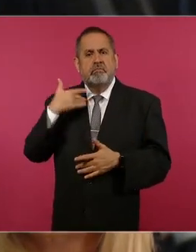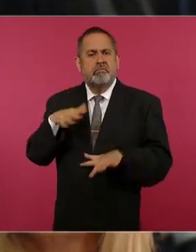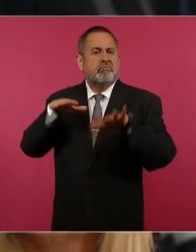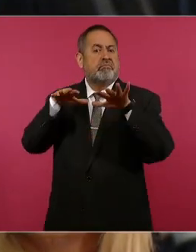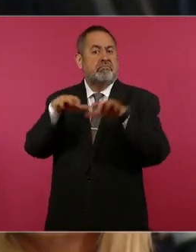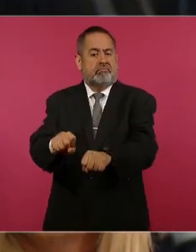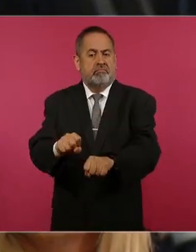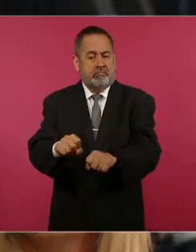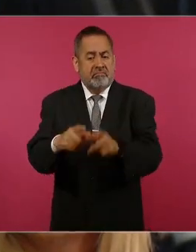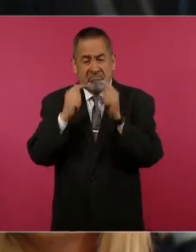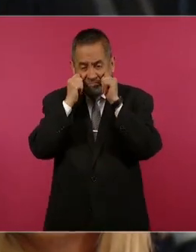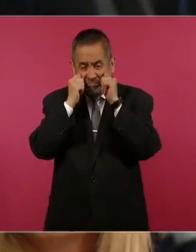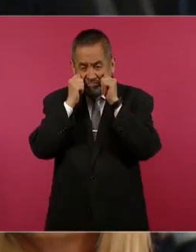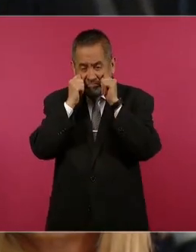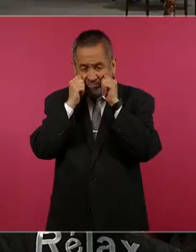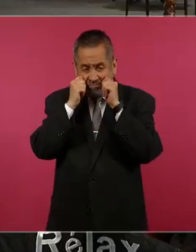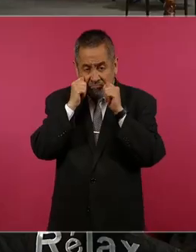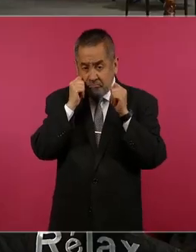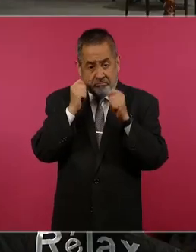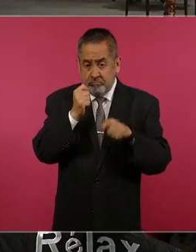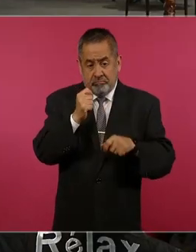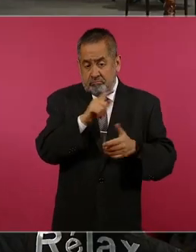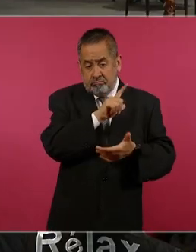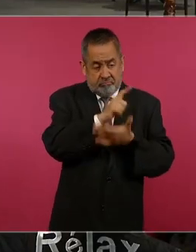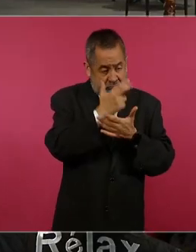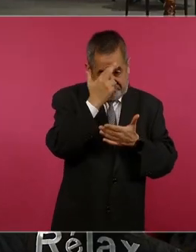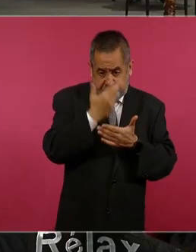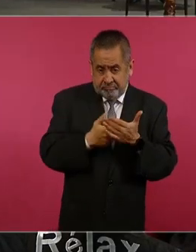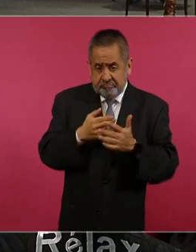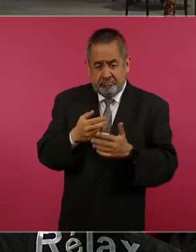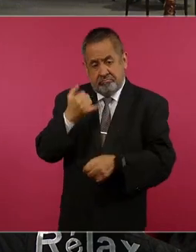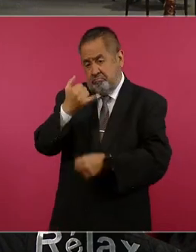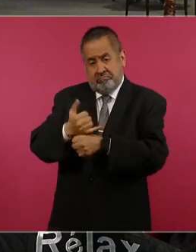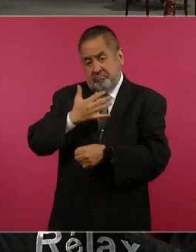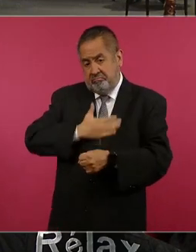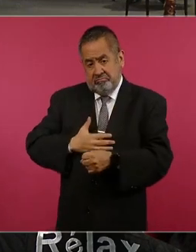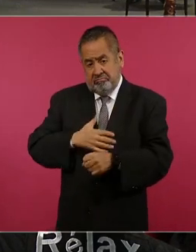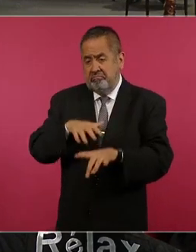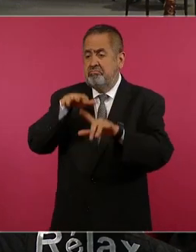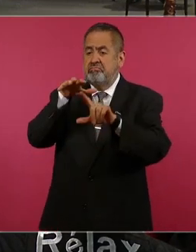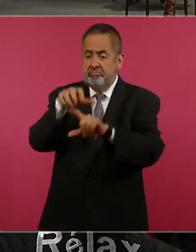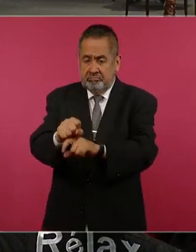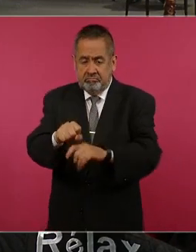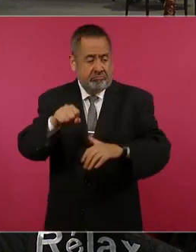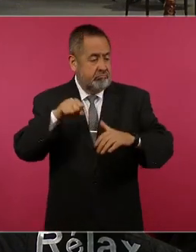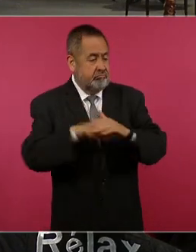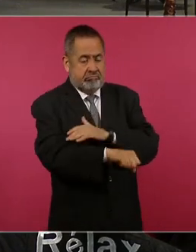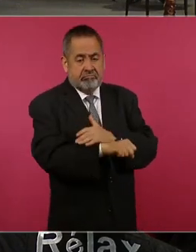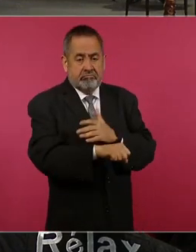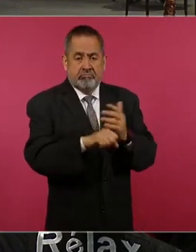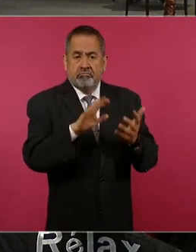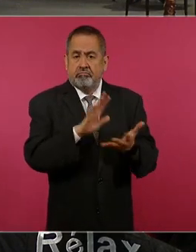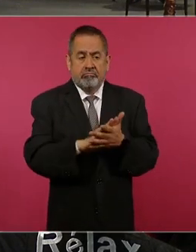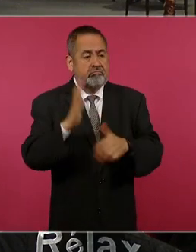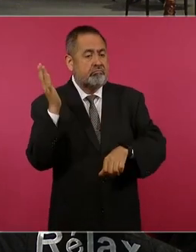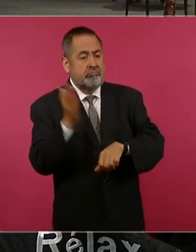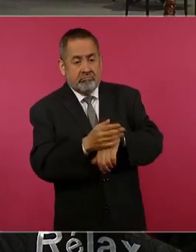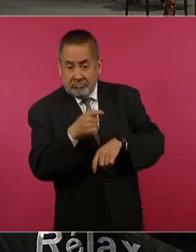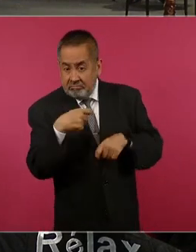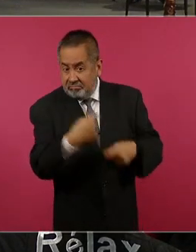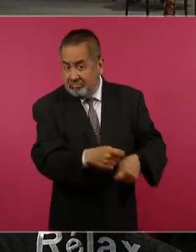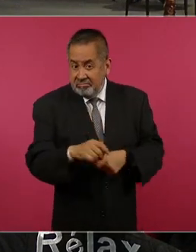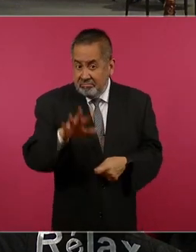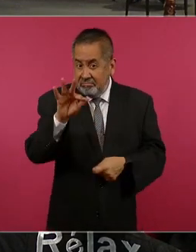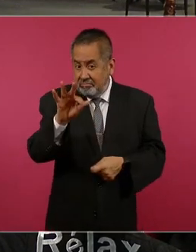manera injusta y ahorita está purgando una condena de 40